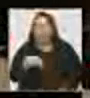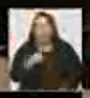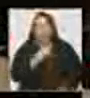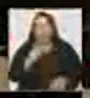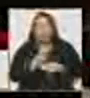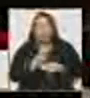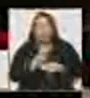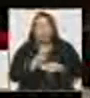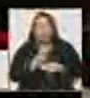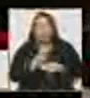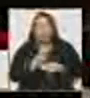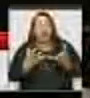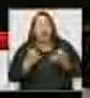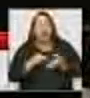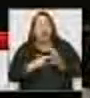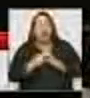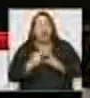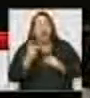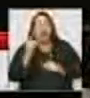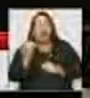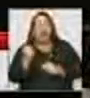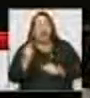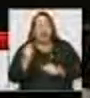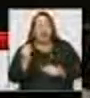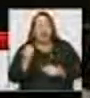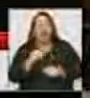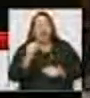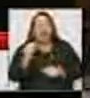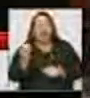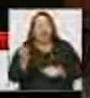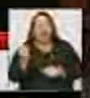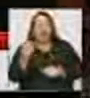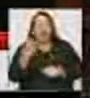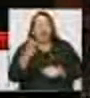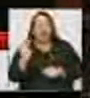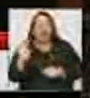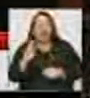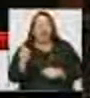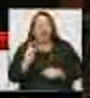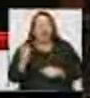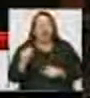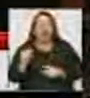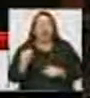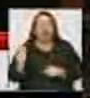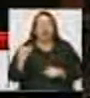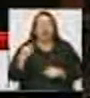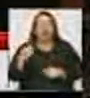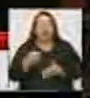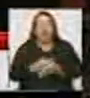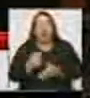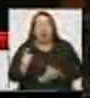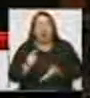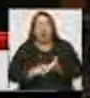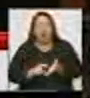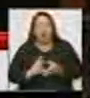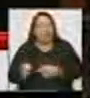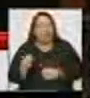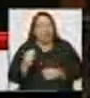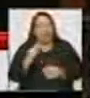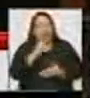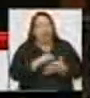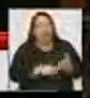una introducción que están metiendo en el dictamen, que tampoco se reciba renta de cuarta. Entonces yo decía, ¿por qué? Ah, claro, porque si no yo estoy en